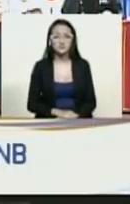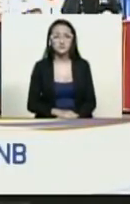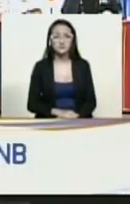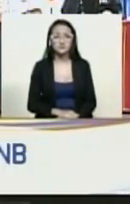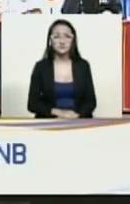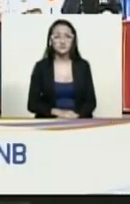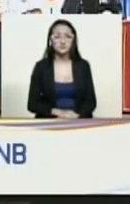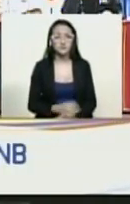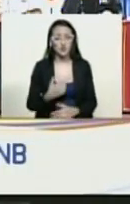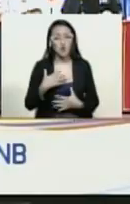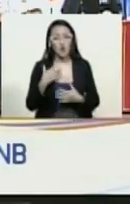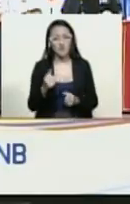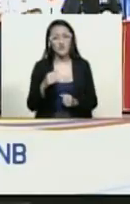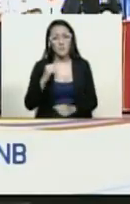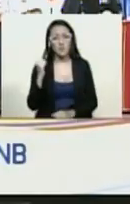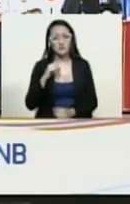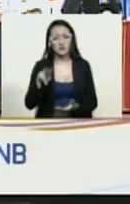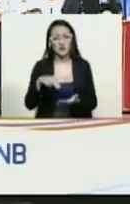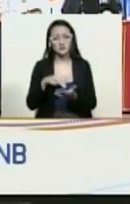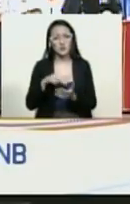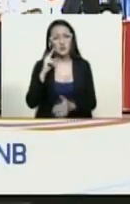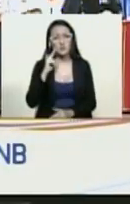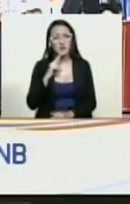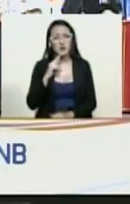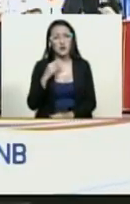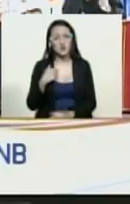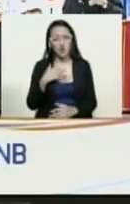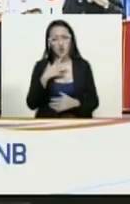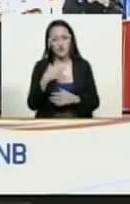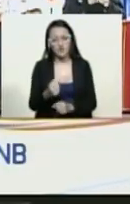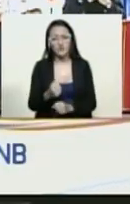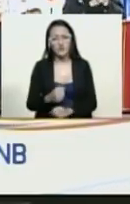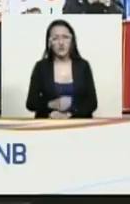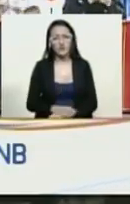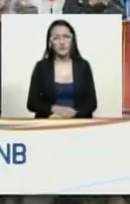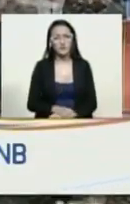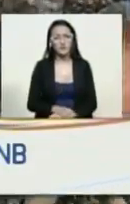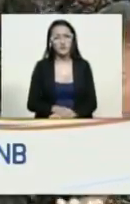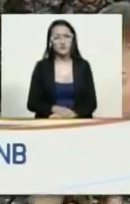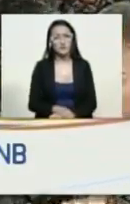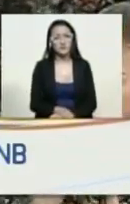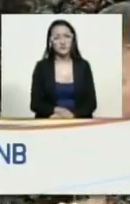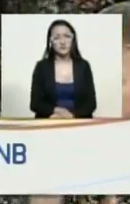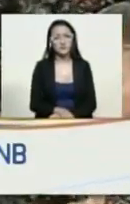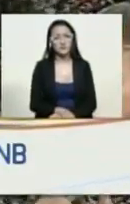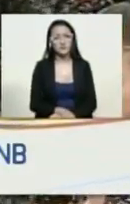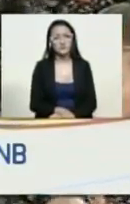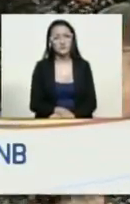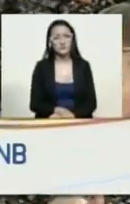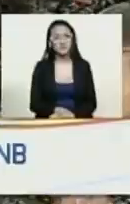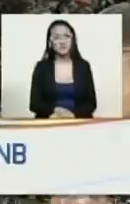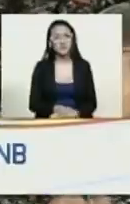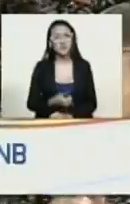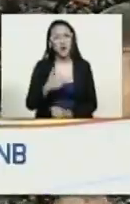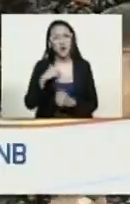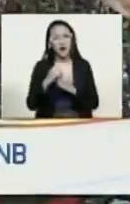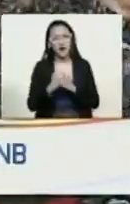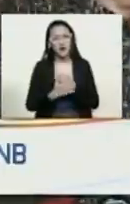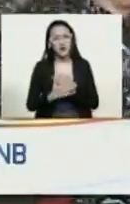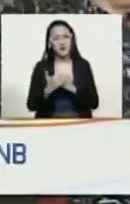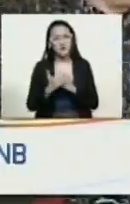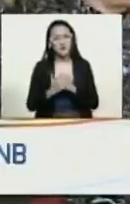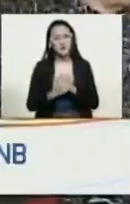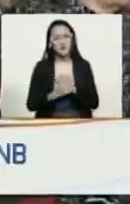Yo confío en la Policía Nacional Bolivariana. Yo creo en la Policía Nacional Bolivariana. Yo tengo un gran cariño, un gran